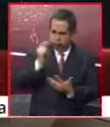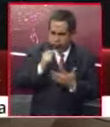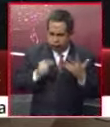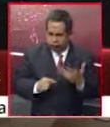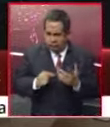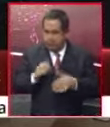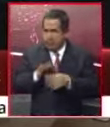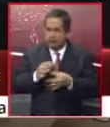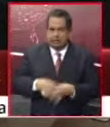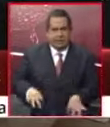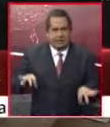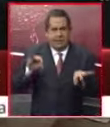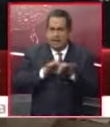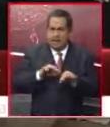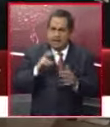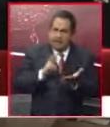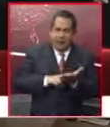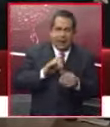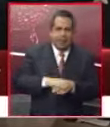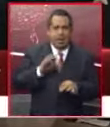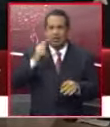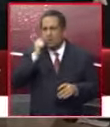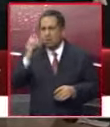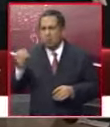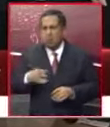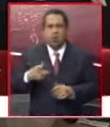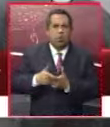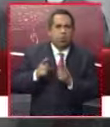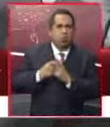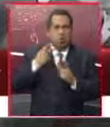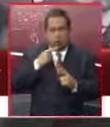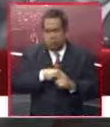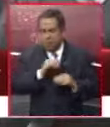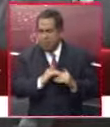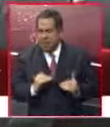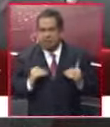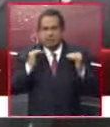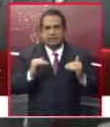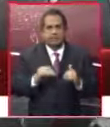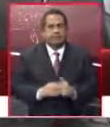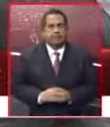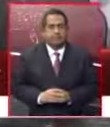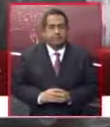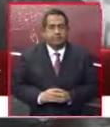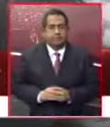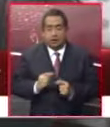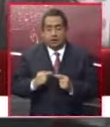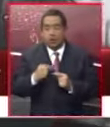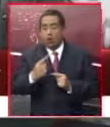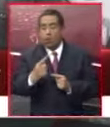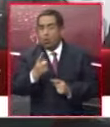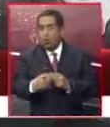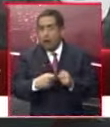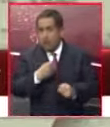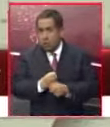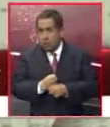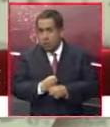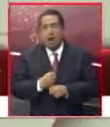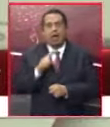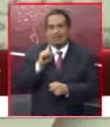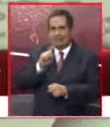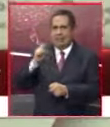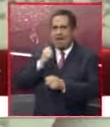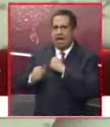por encima de banderas partidarias y de coyunturas históricas. A un año del centenario de la Constitución de